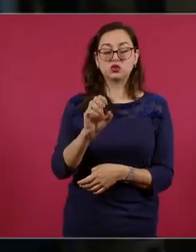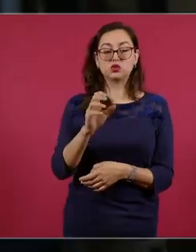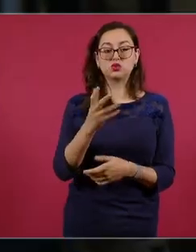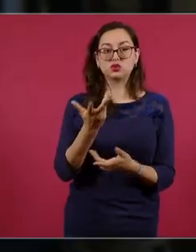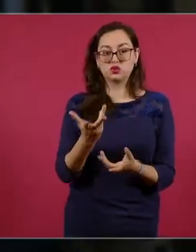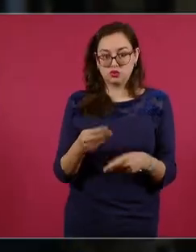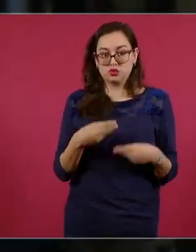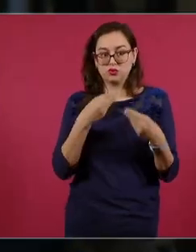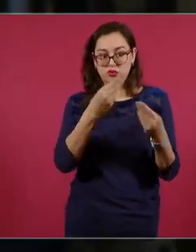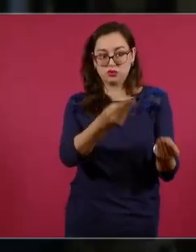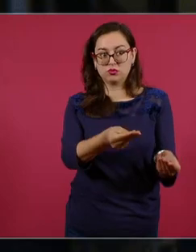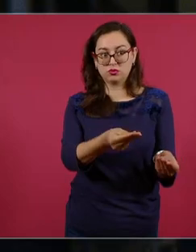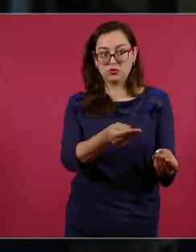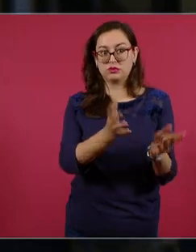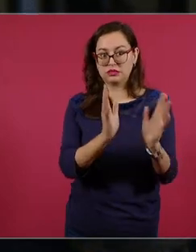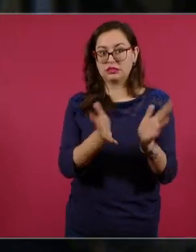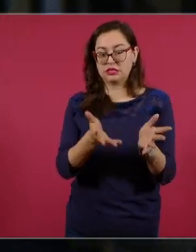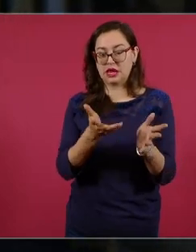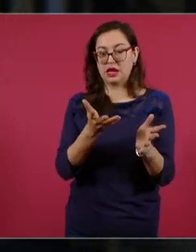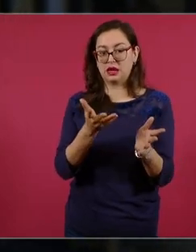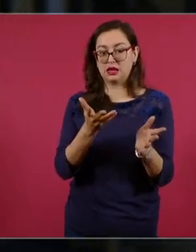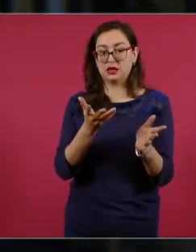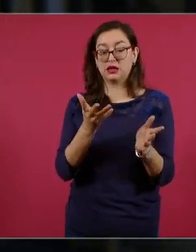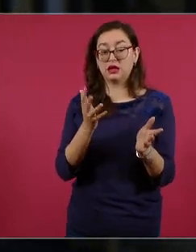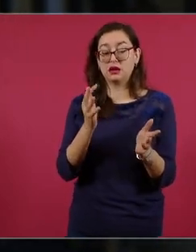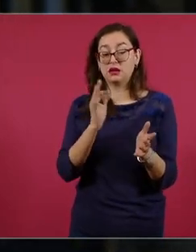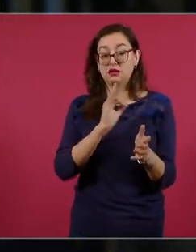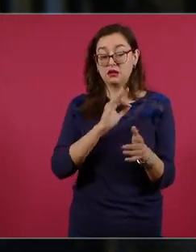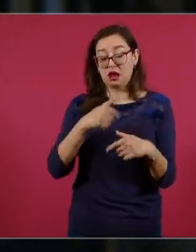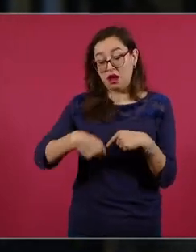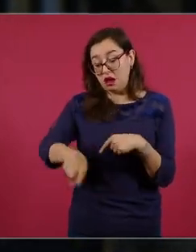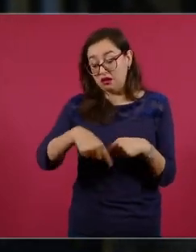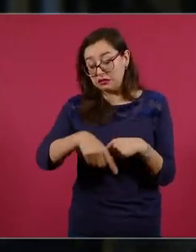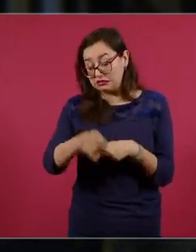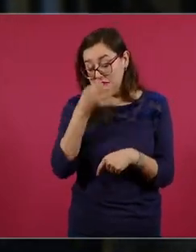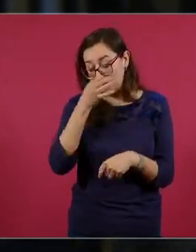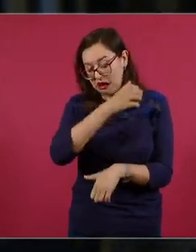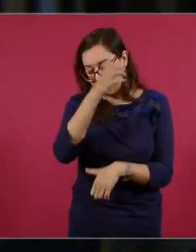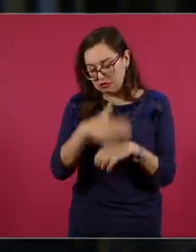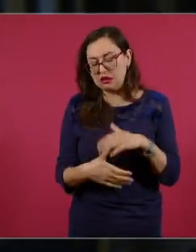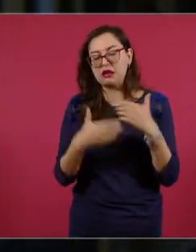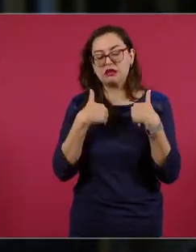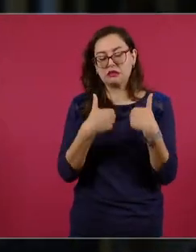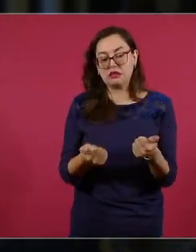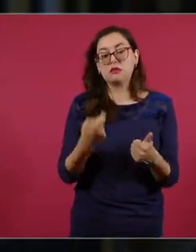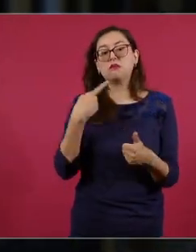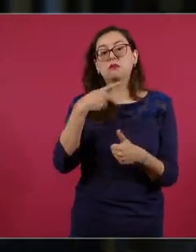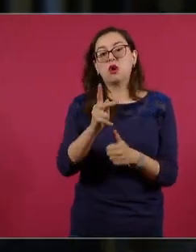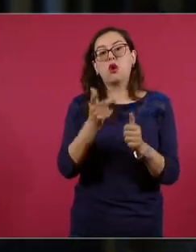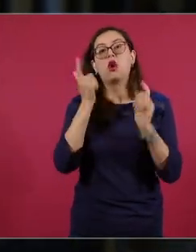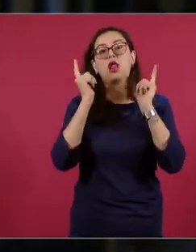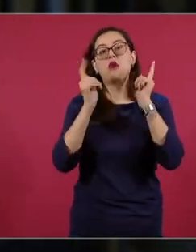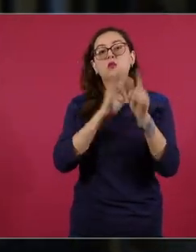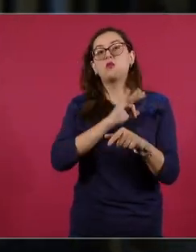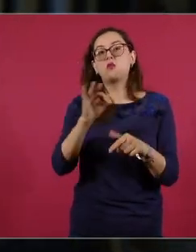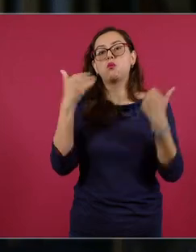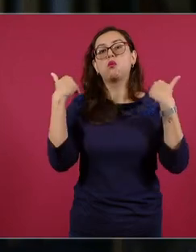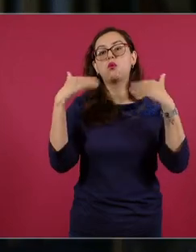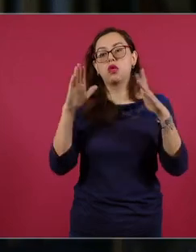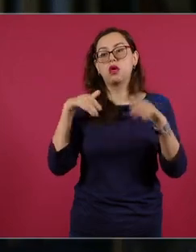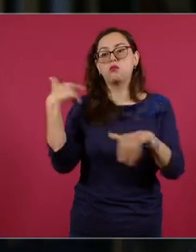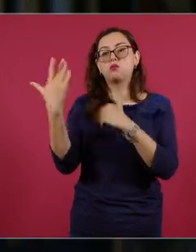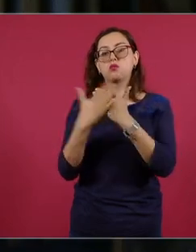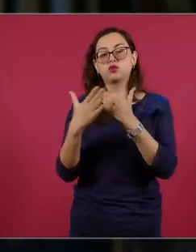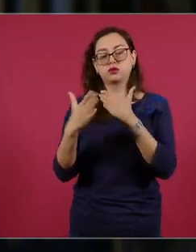dé un verdadero seguimiento y si no es en esta administración que ya está por terminar, se quede para la siguiente y de esta